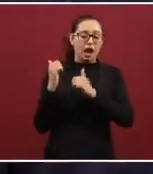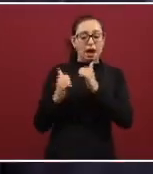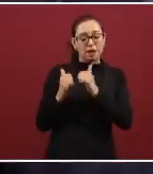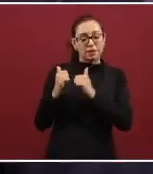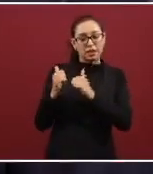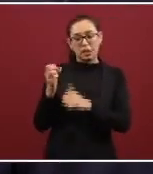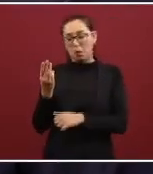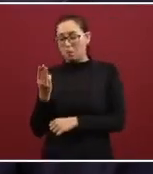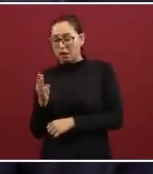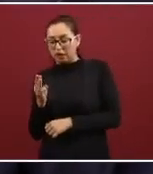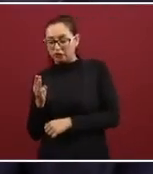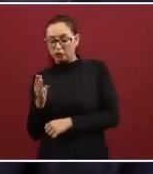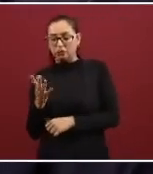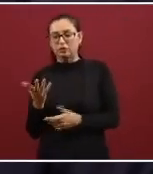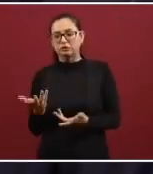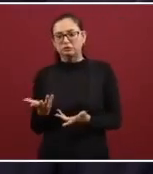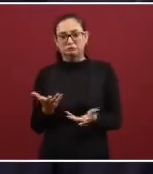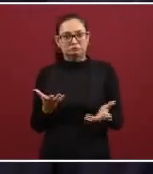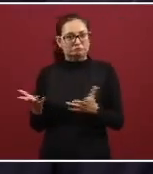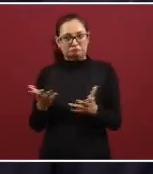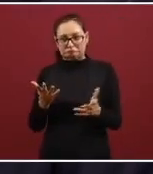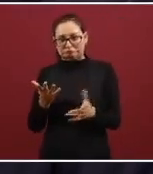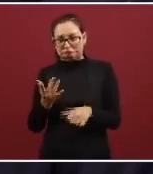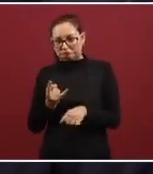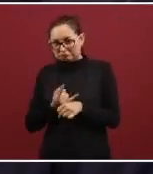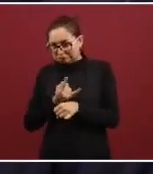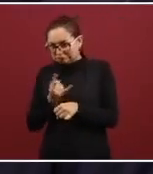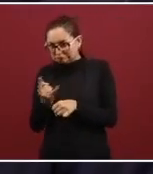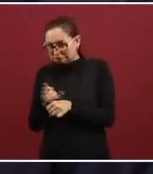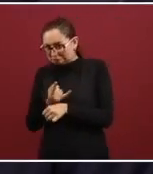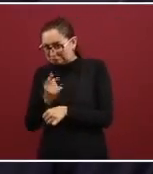y sí, y no se cumplió.